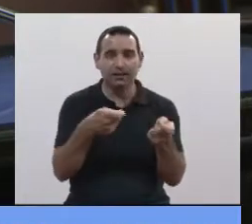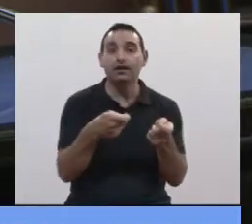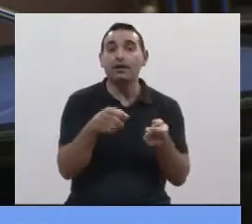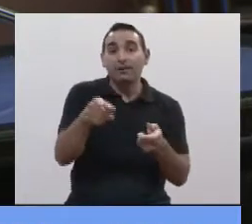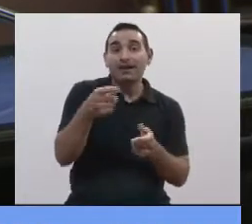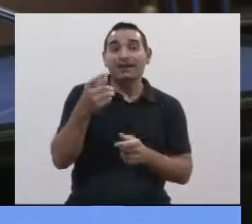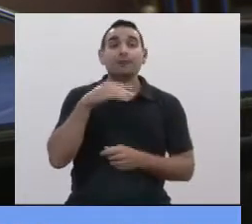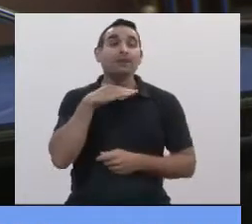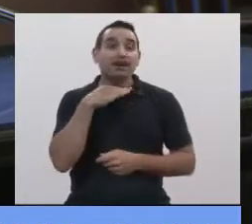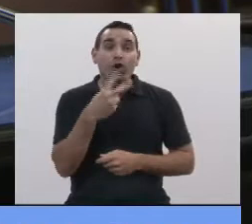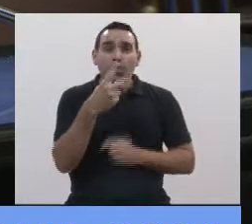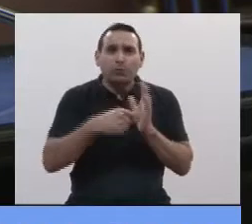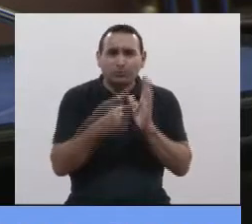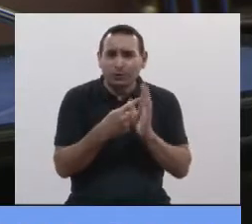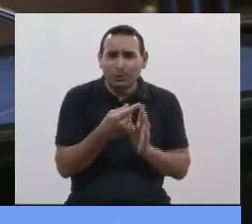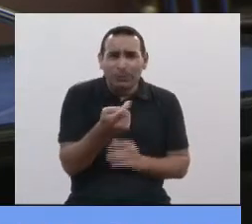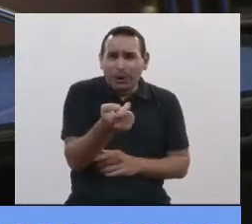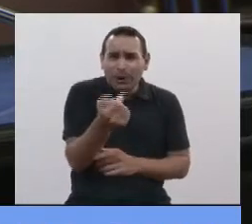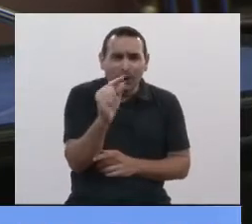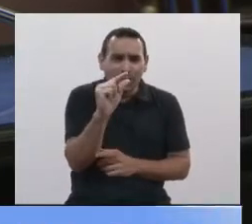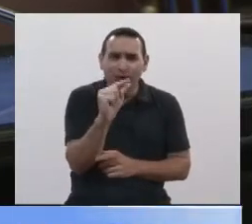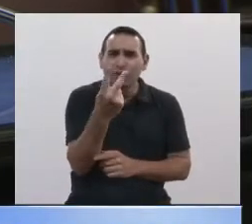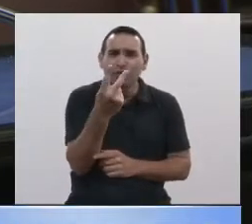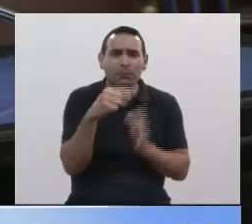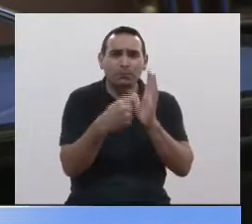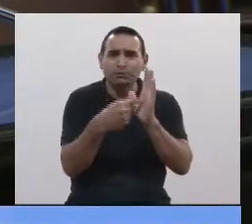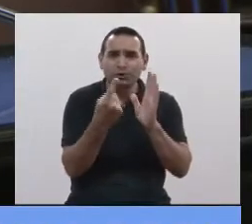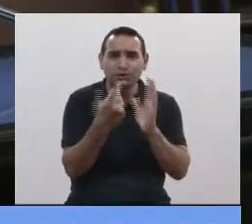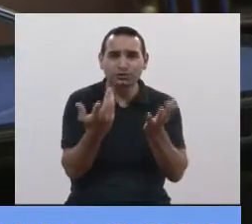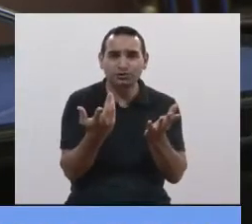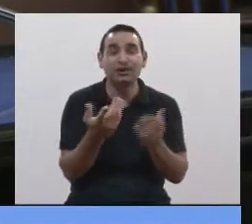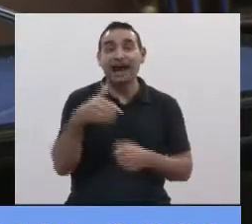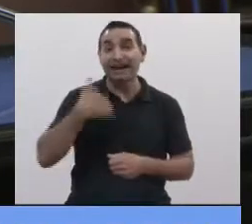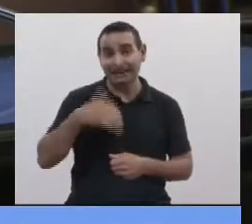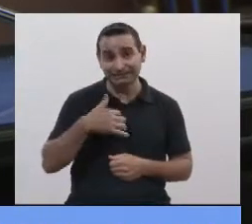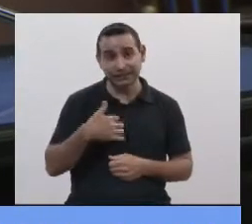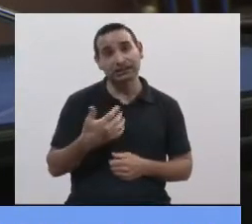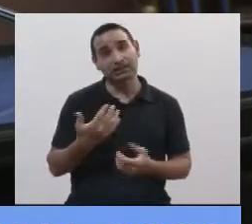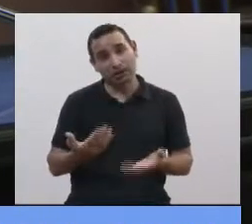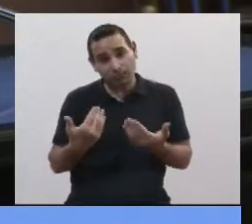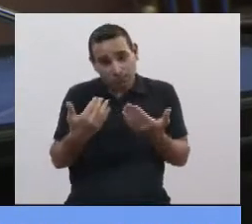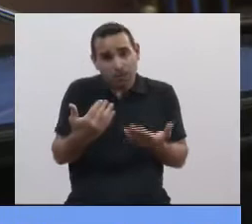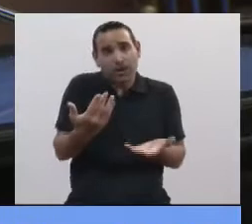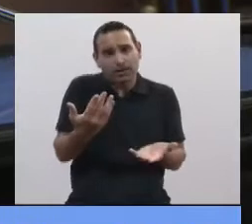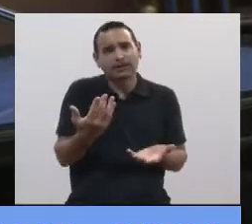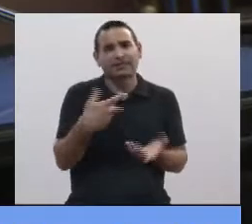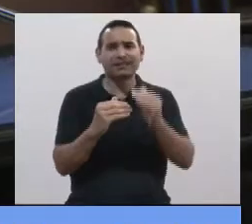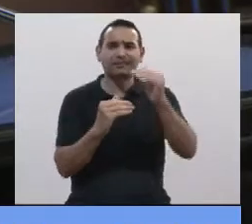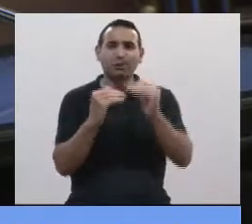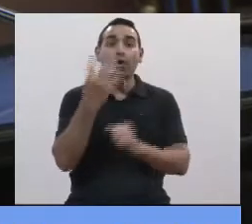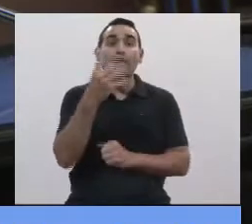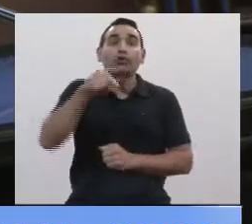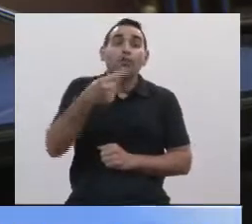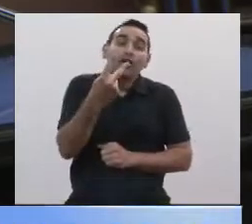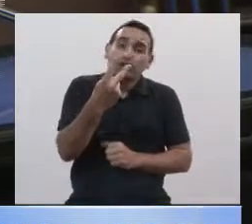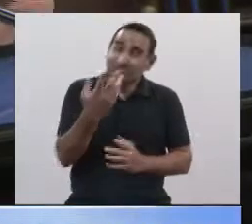México de un déficit de 2 puntos, miren qué poco que es, a tener superávit el año próximo. Argentina podría decir, o sea, bajar a